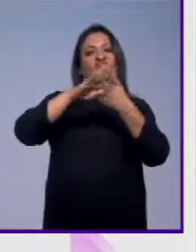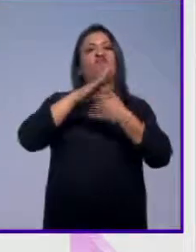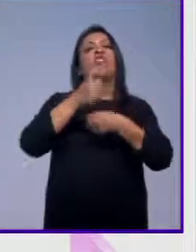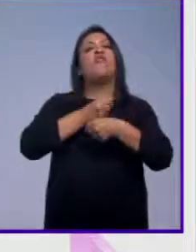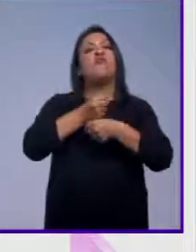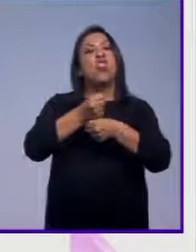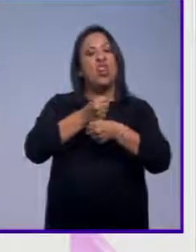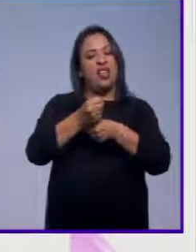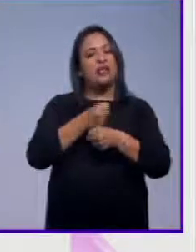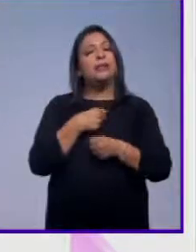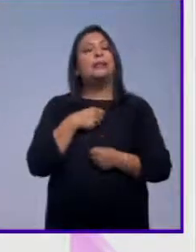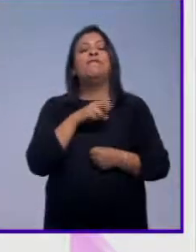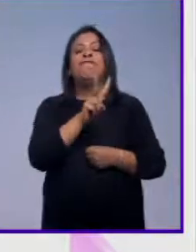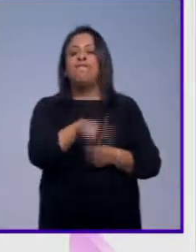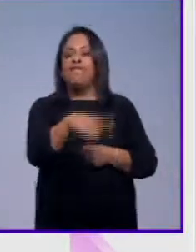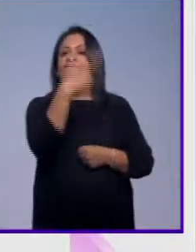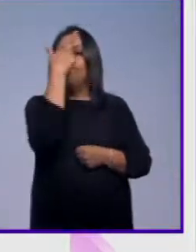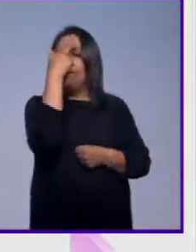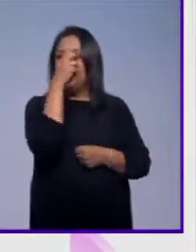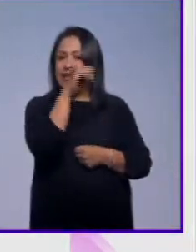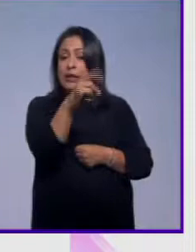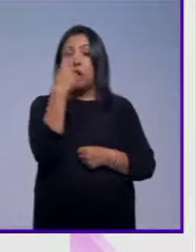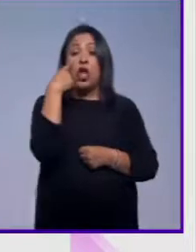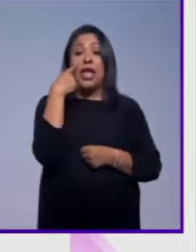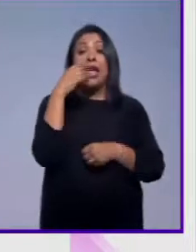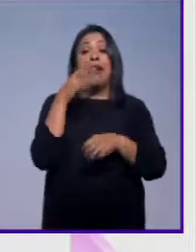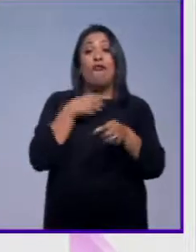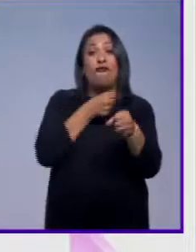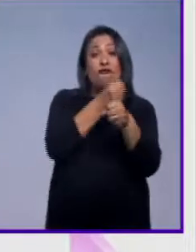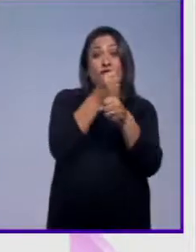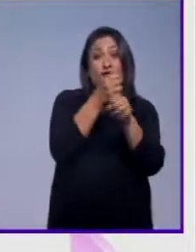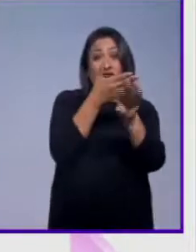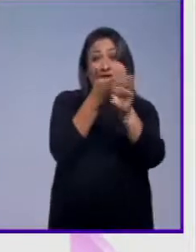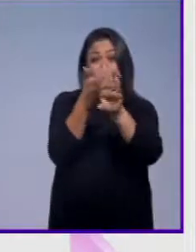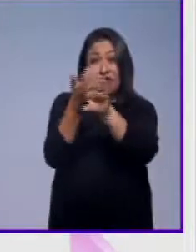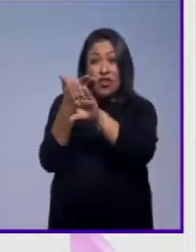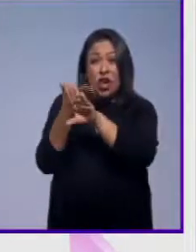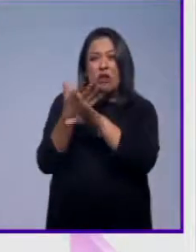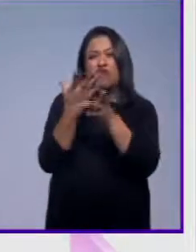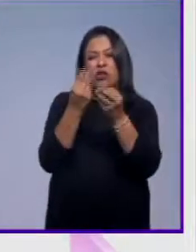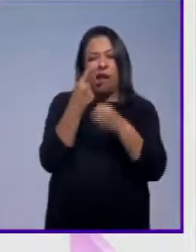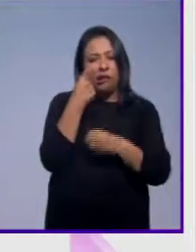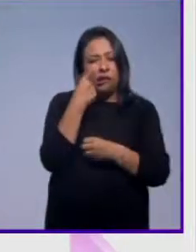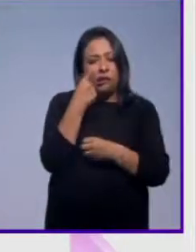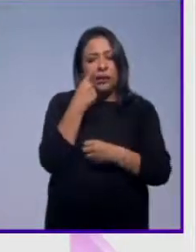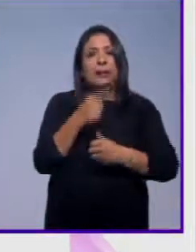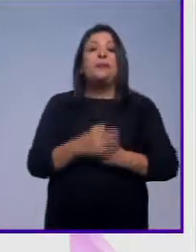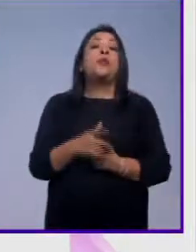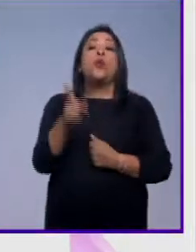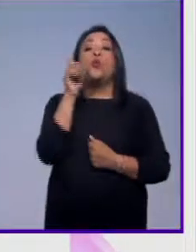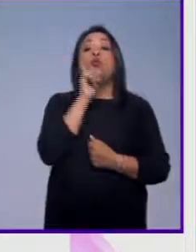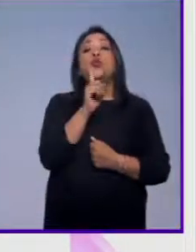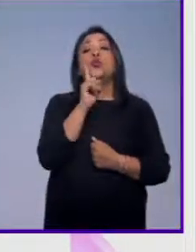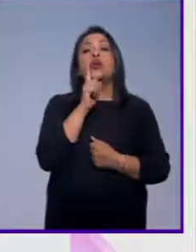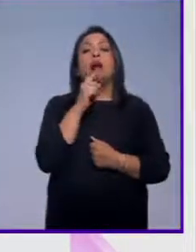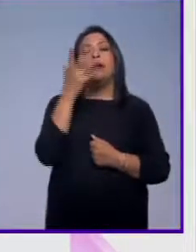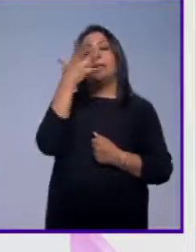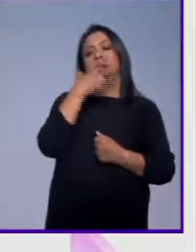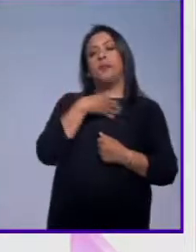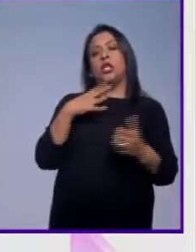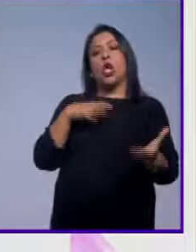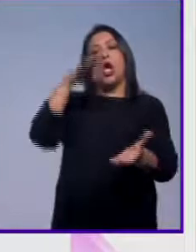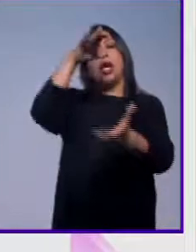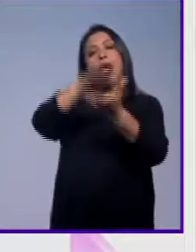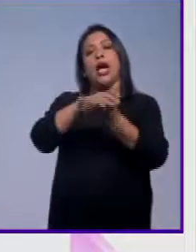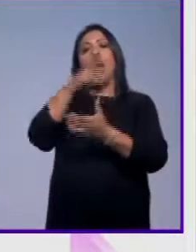absolutamente pareja claro porque la violencia en muchos de estos casos en los que la mujer florero se casa con el